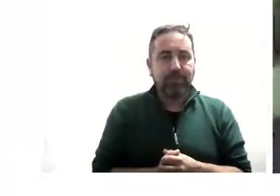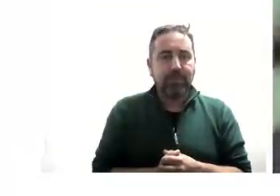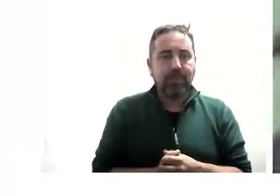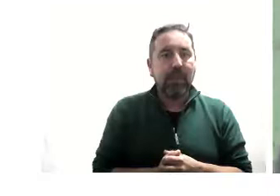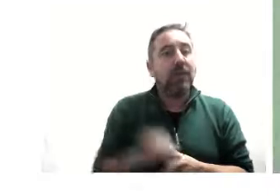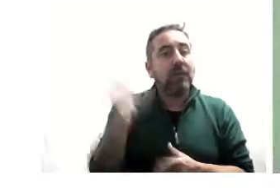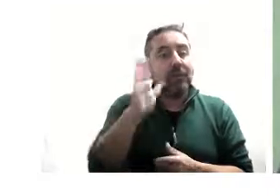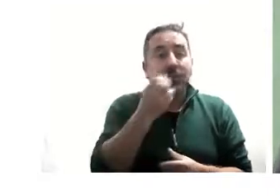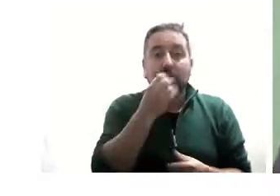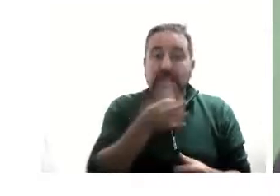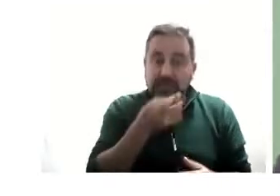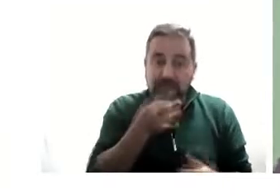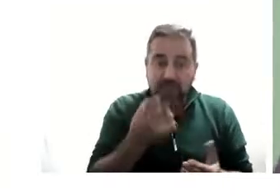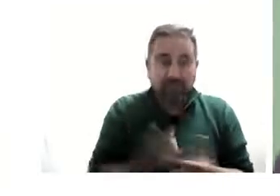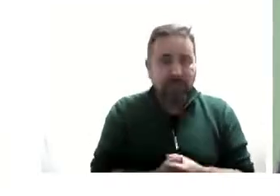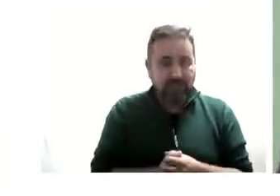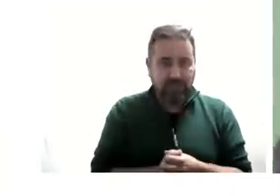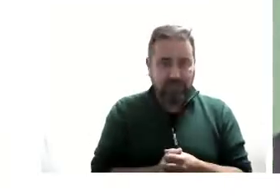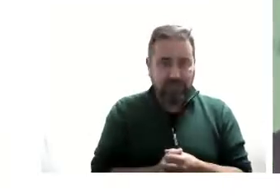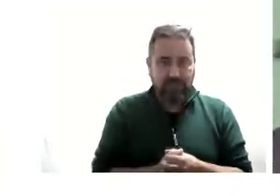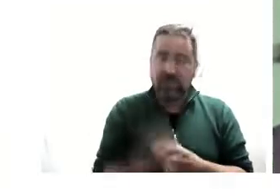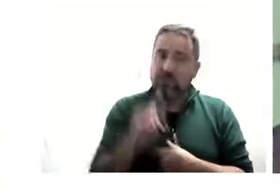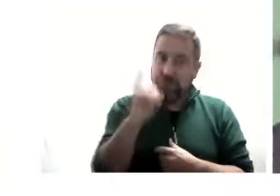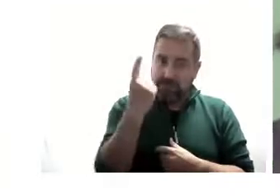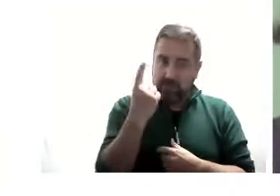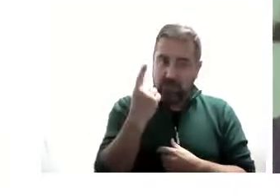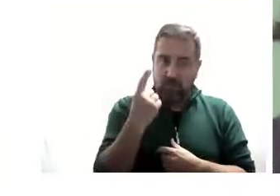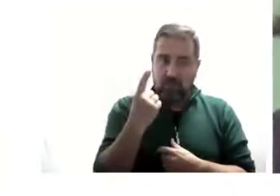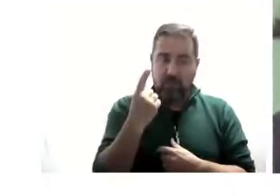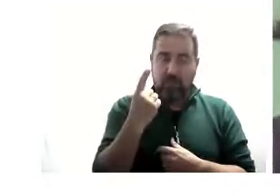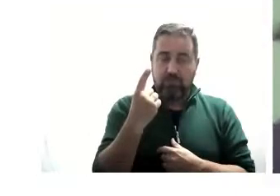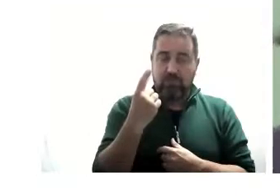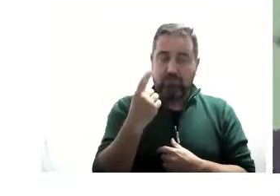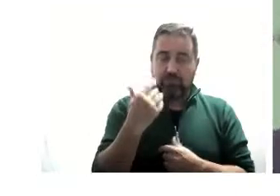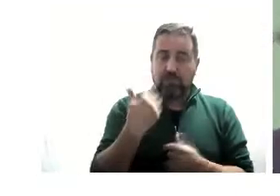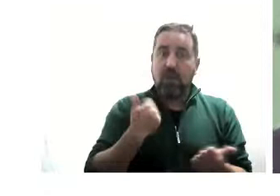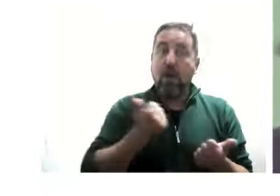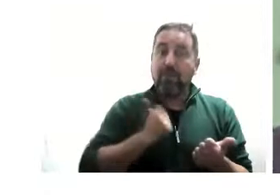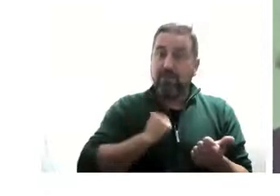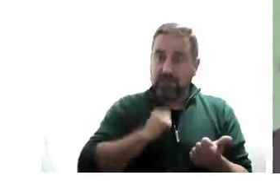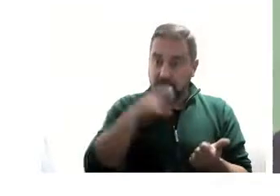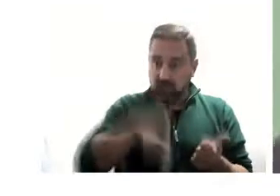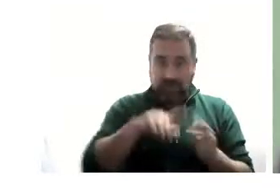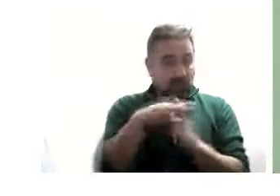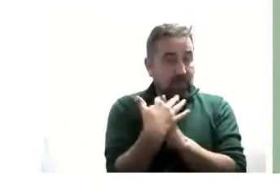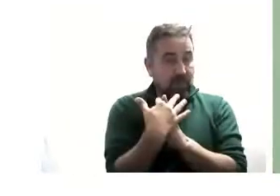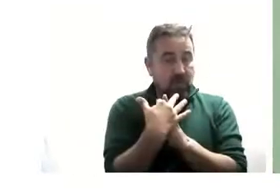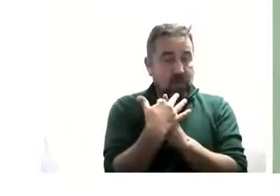Hola, buenas tardes. En primer lugar, quiero aprovechar la ocasión